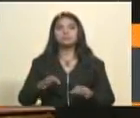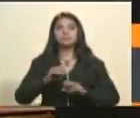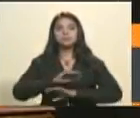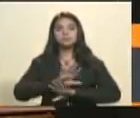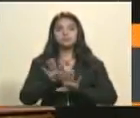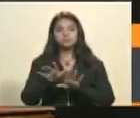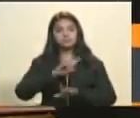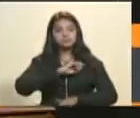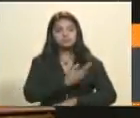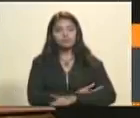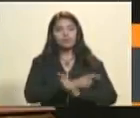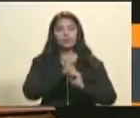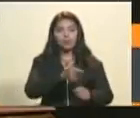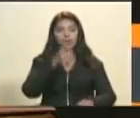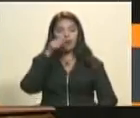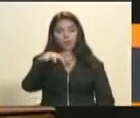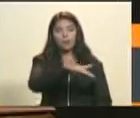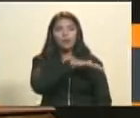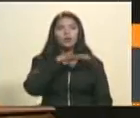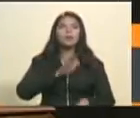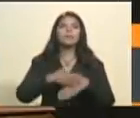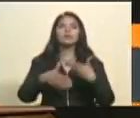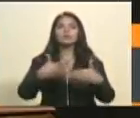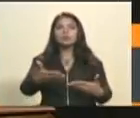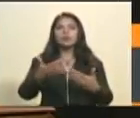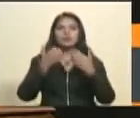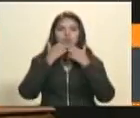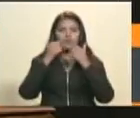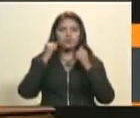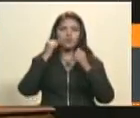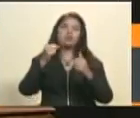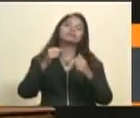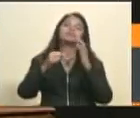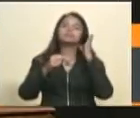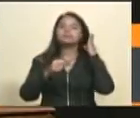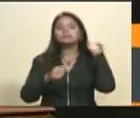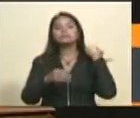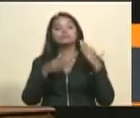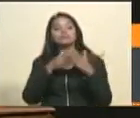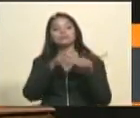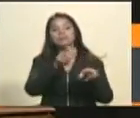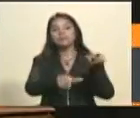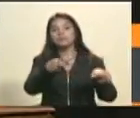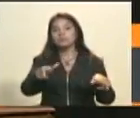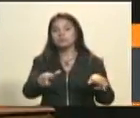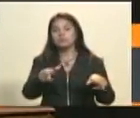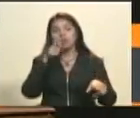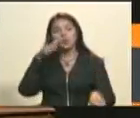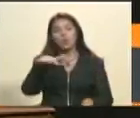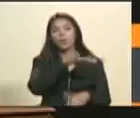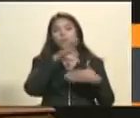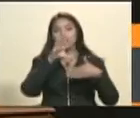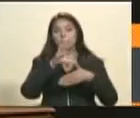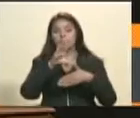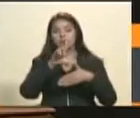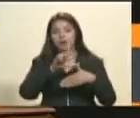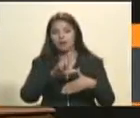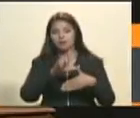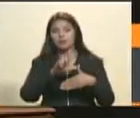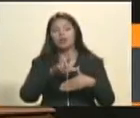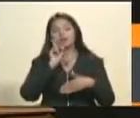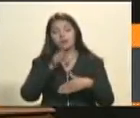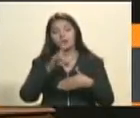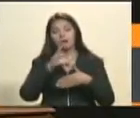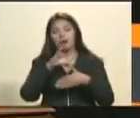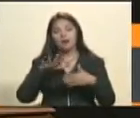más poder al pueblo, por levantar su voz contra los muros que atentan contra los pueblos de América Latina y el